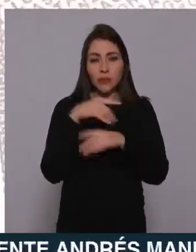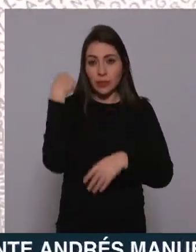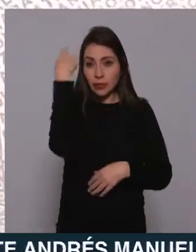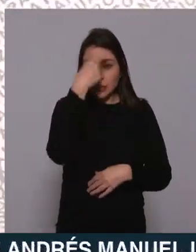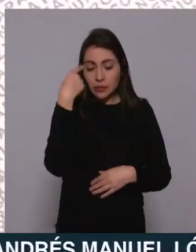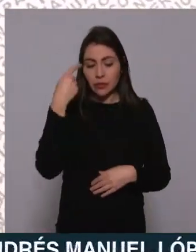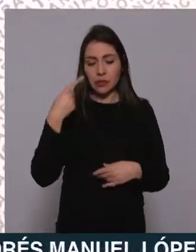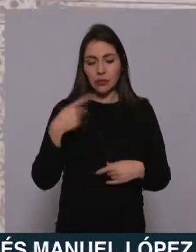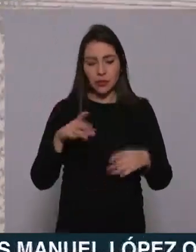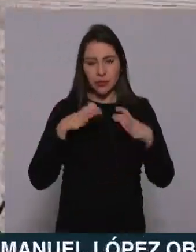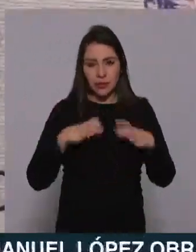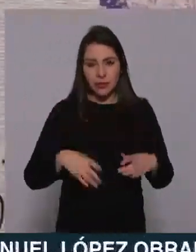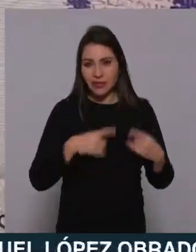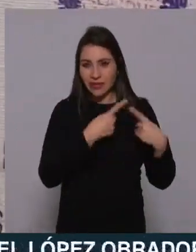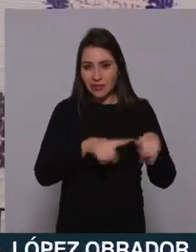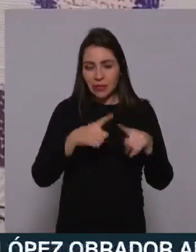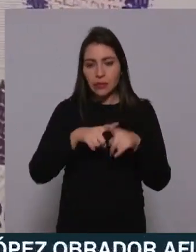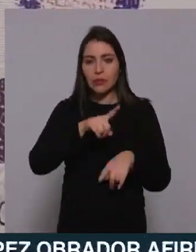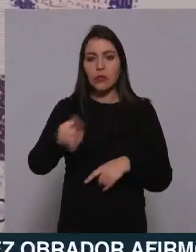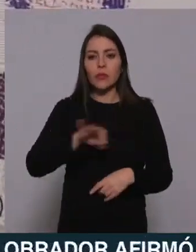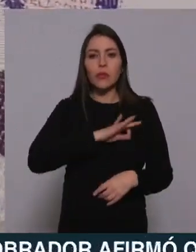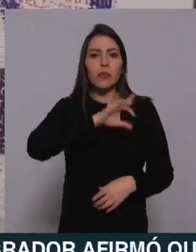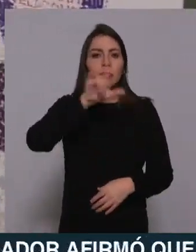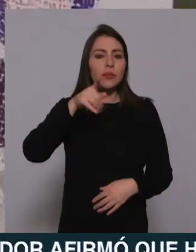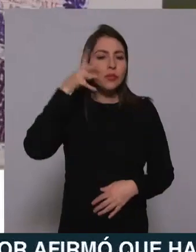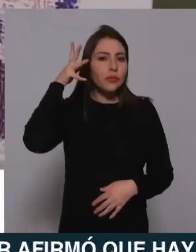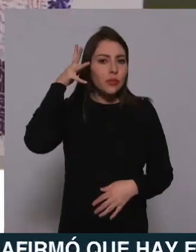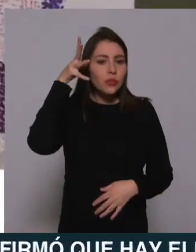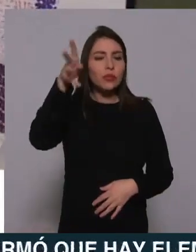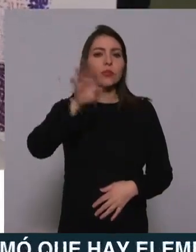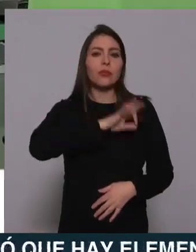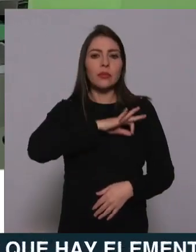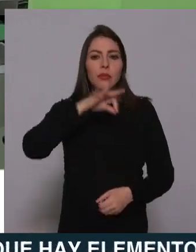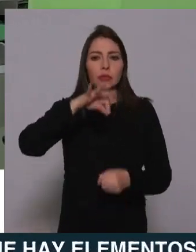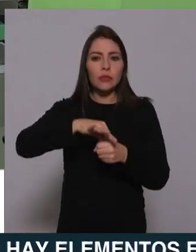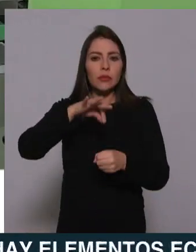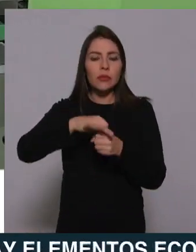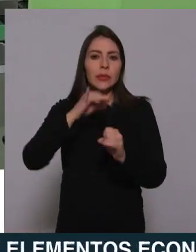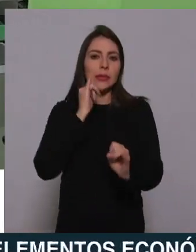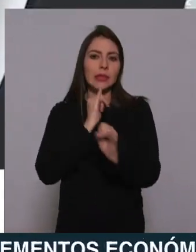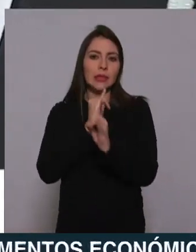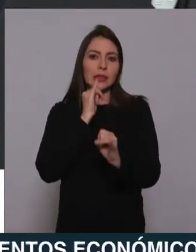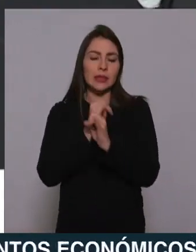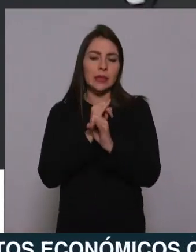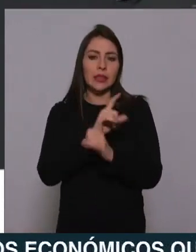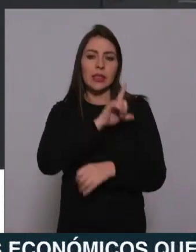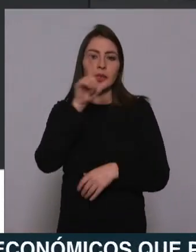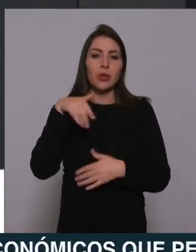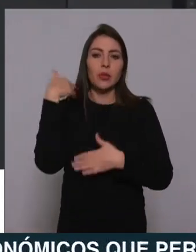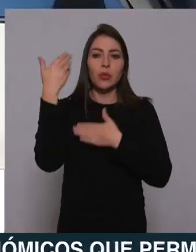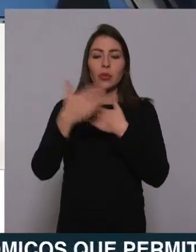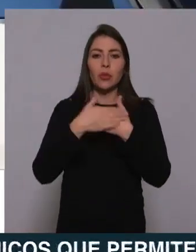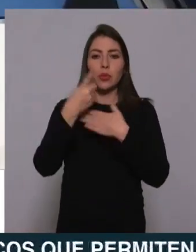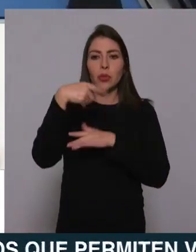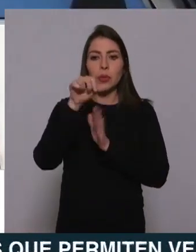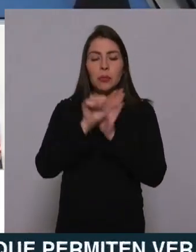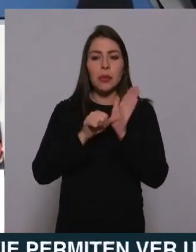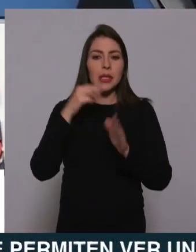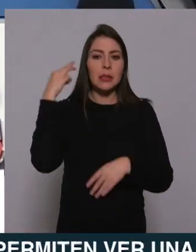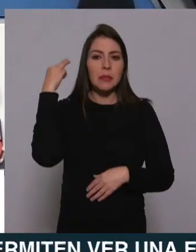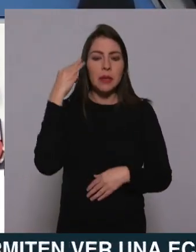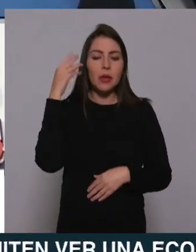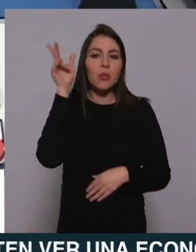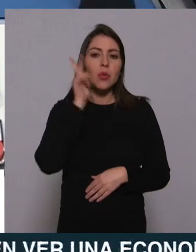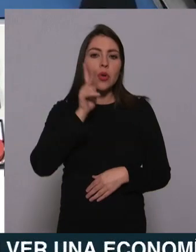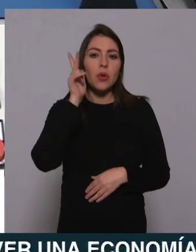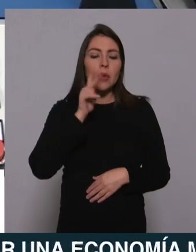país se puedan realizar con nuevas herramientas tecnológicas como el voto electrónico, tal como lo experimentarán en el próximo mes de marzo las alcaldías de Miguel